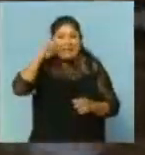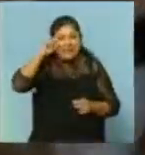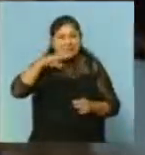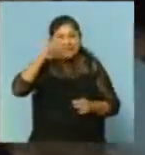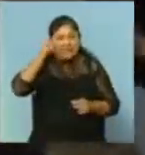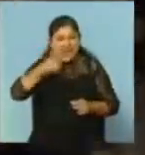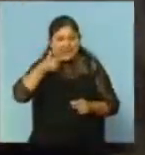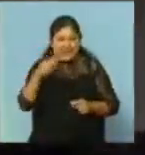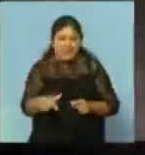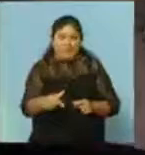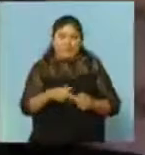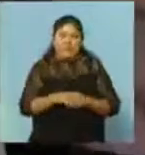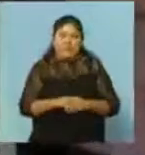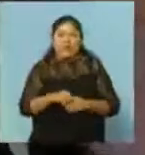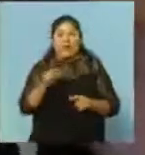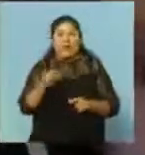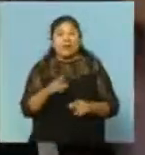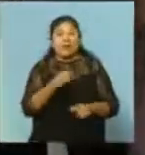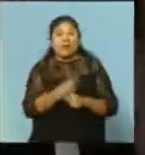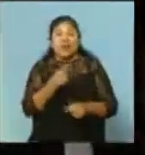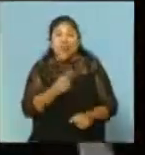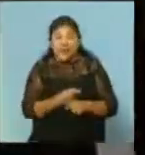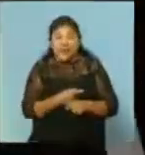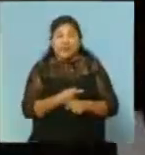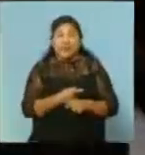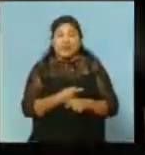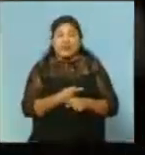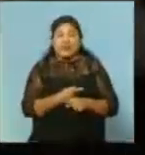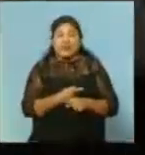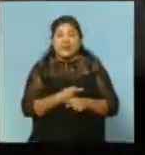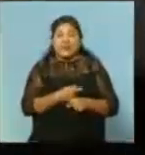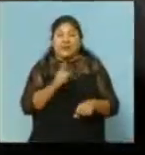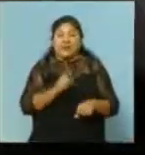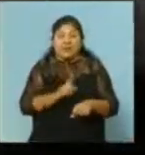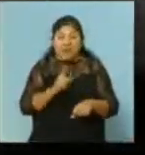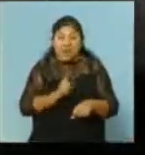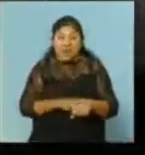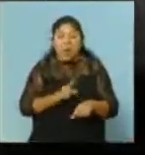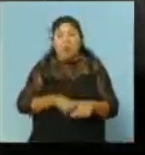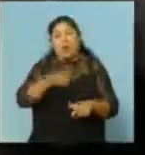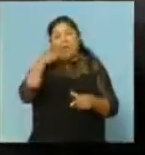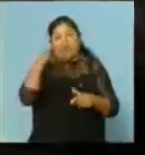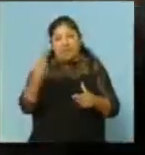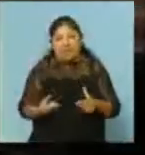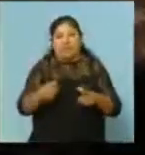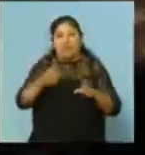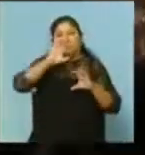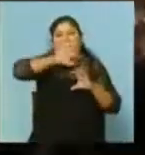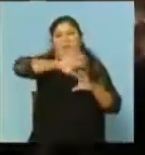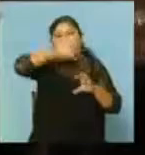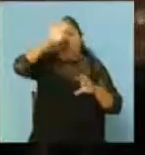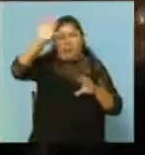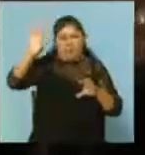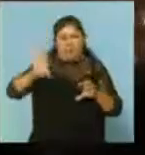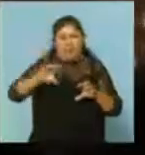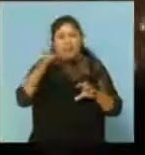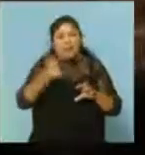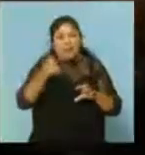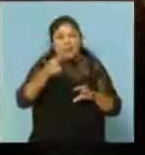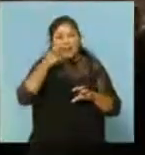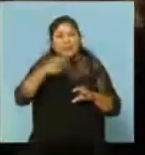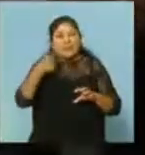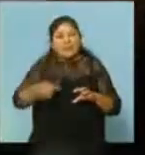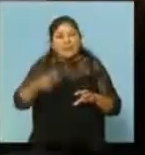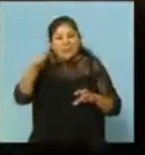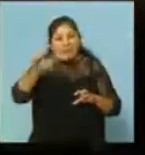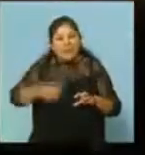necesarias en las escuelas primarias de Región 3. Hay un cronograma para todas las regiones, pero comienza entonces con Región 3, que va a ser en la jornada de hoy